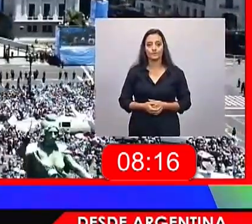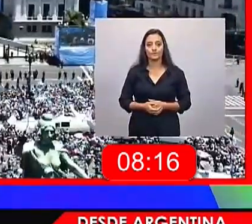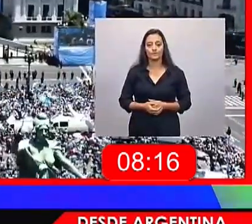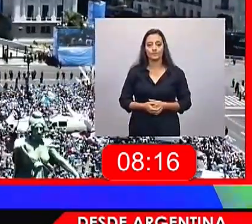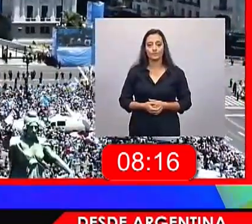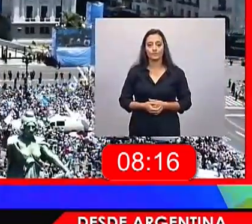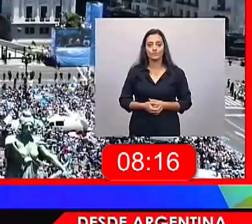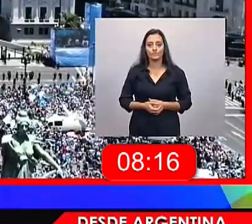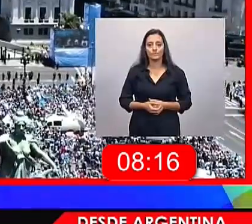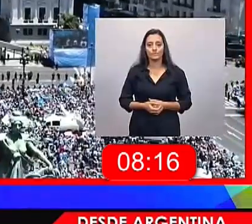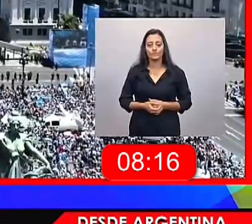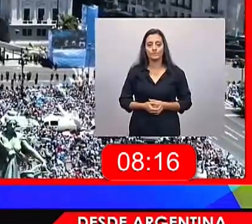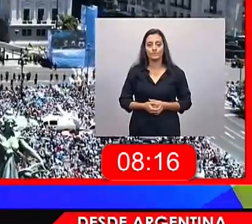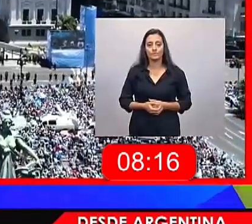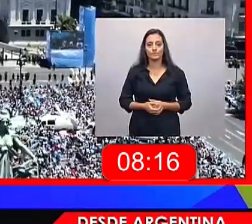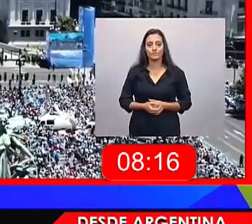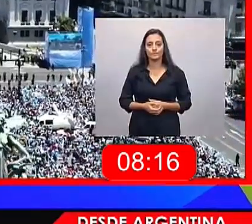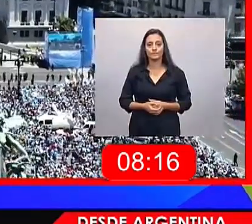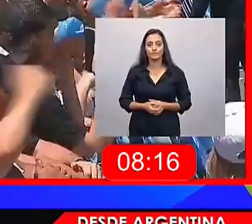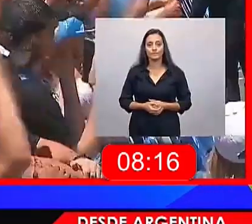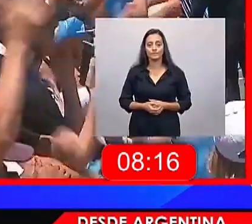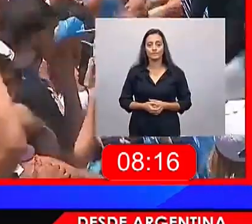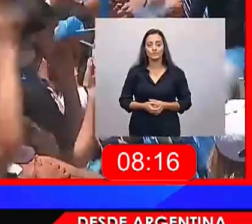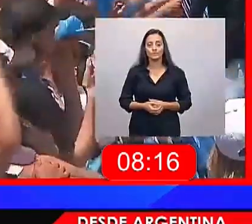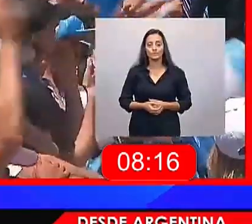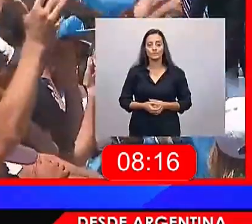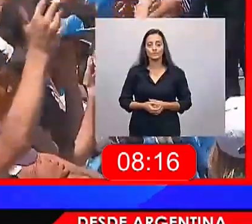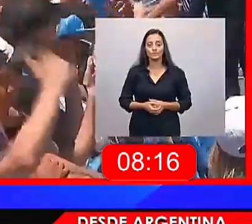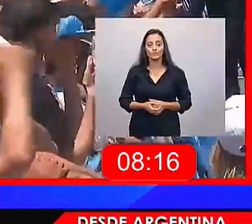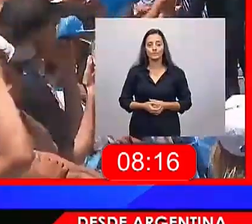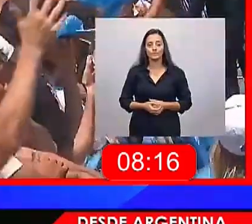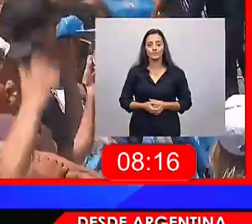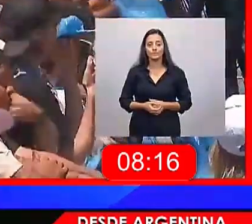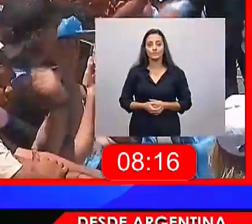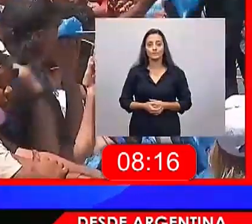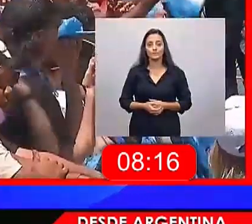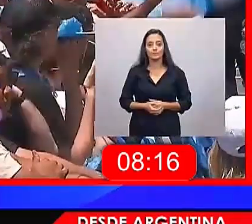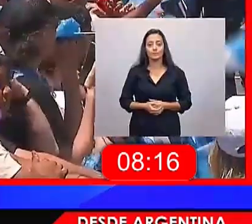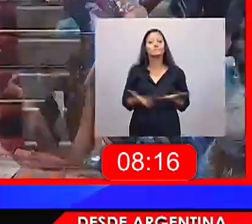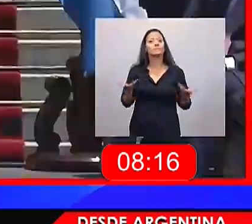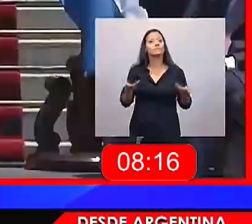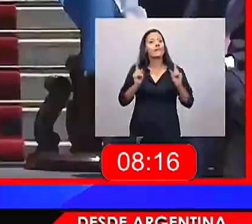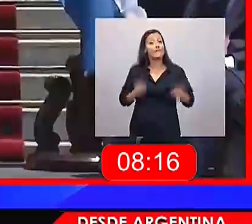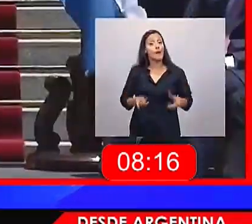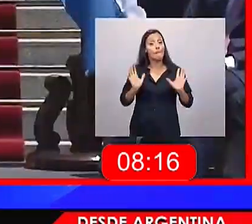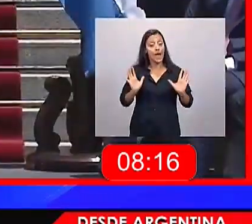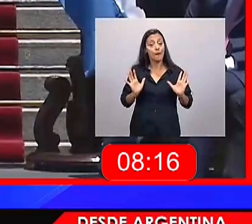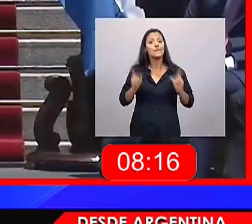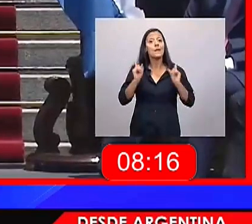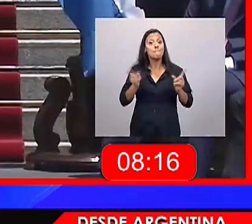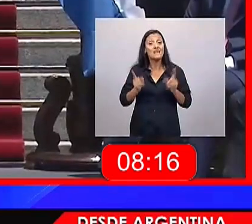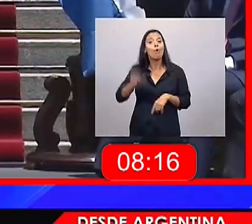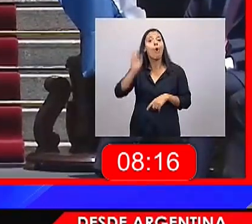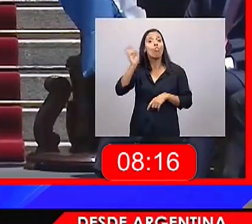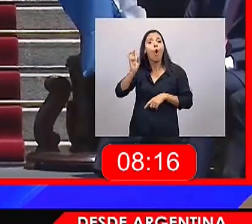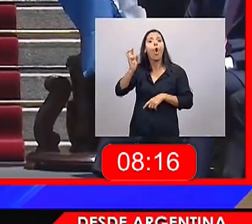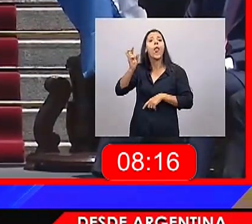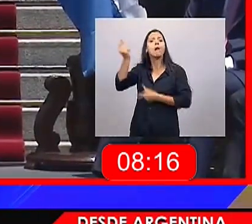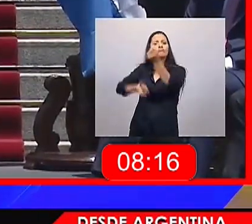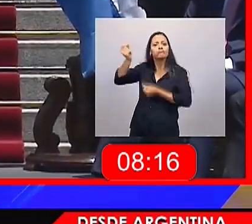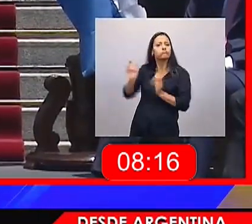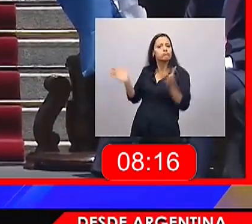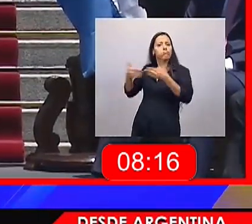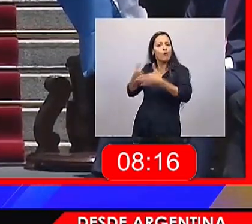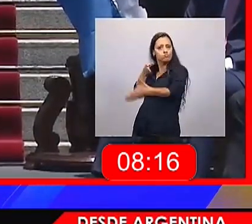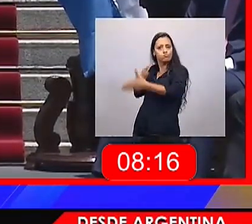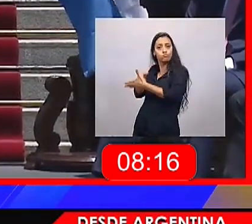imprescindibles y que eso iba a traer, digamos, dolores de cabeza, yo te diría que la mayor parte de la gente era consciente, ¿no? Que ahora que había que